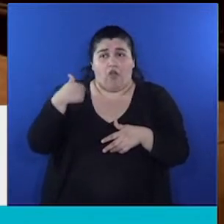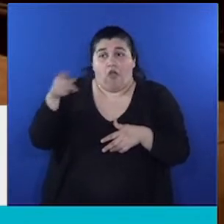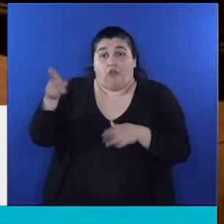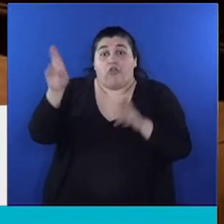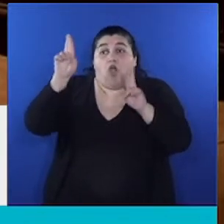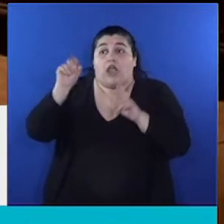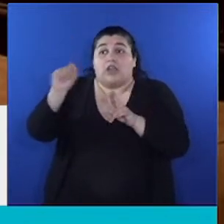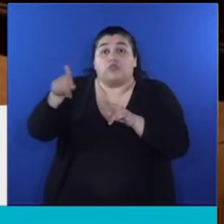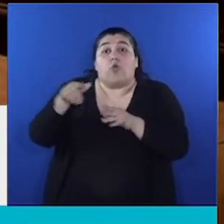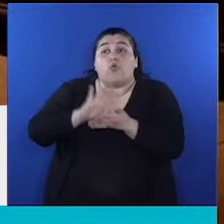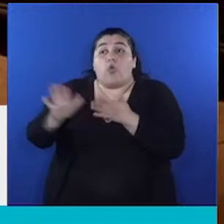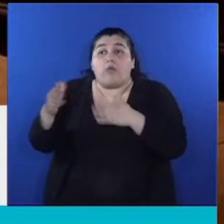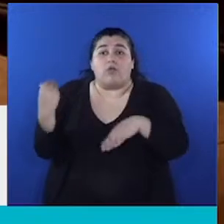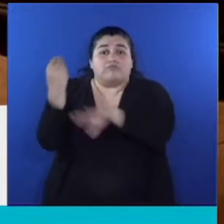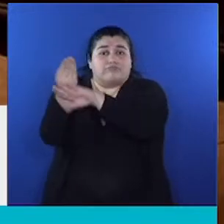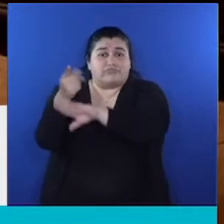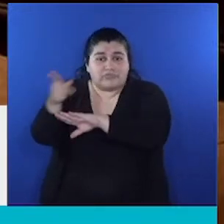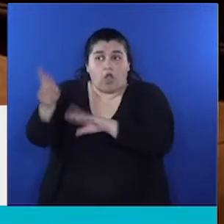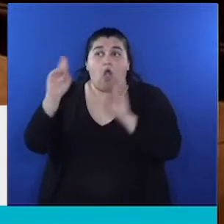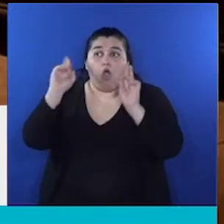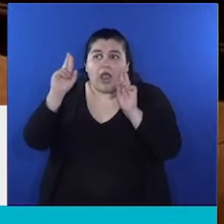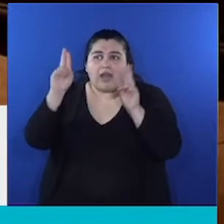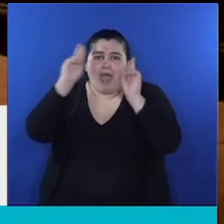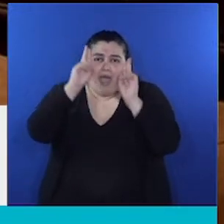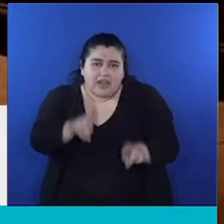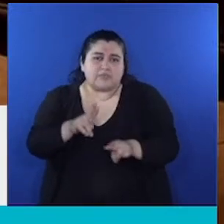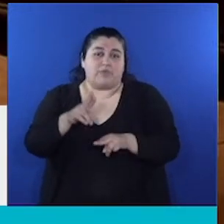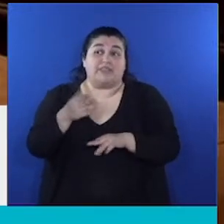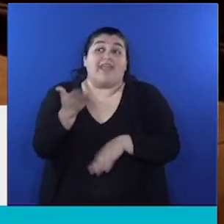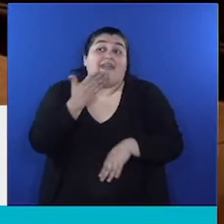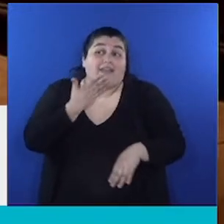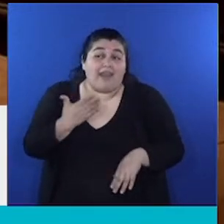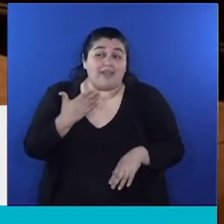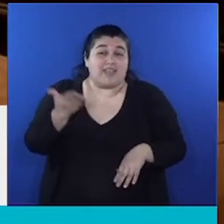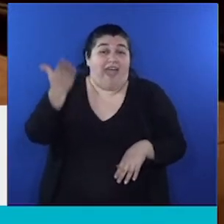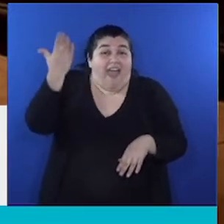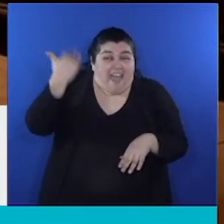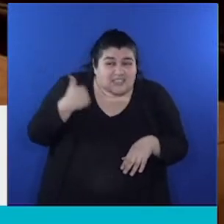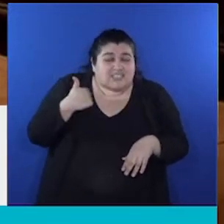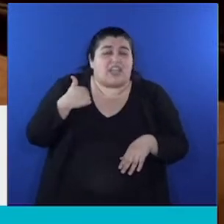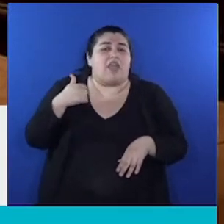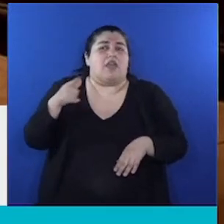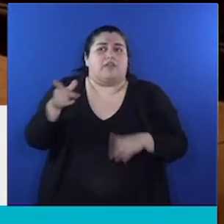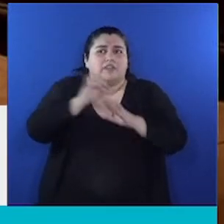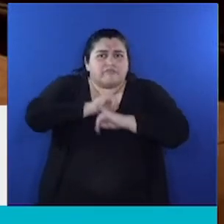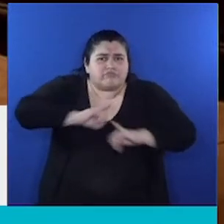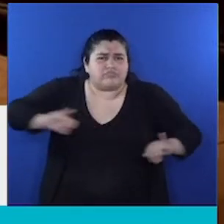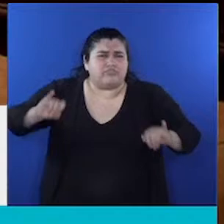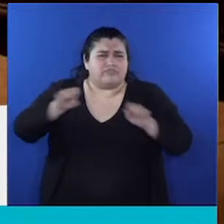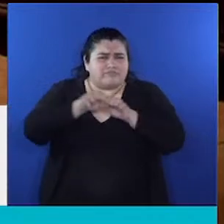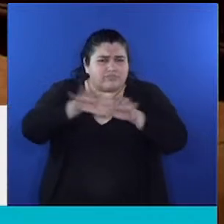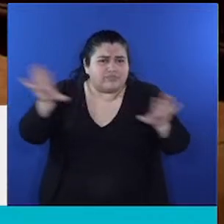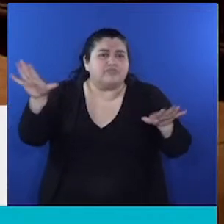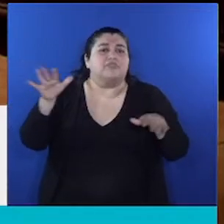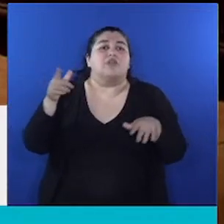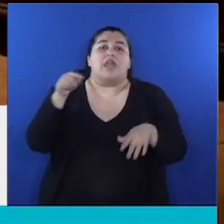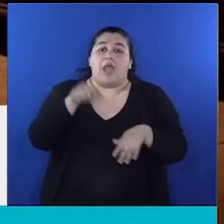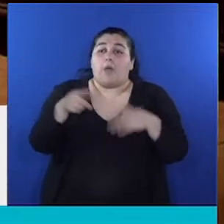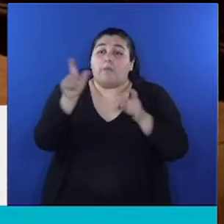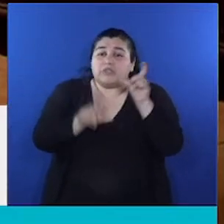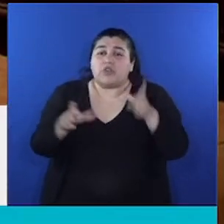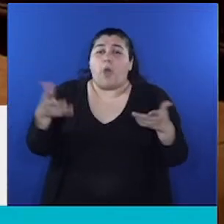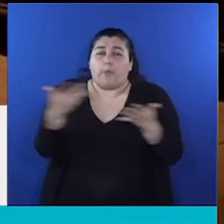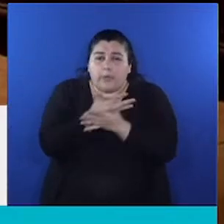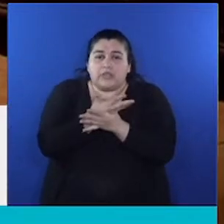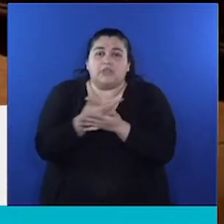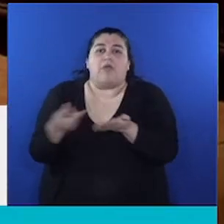también pueda poner en valor esto, porque ayer, gracias a que esto está sobre la mesa nuevamente, a que las víctimas vuelven a tener una